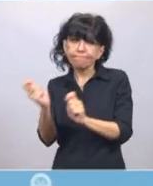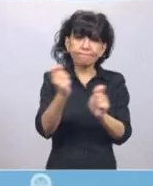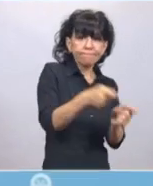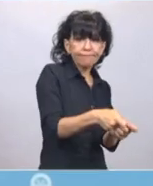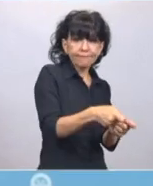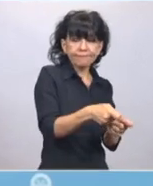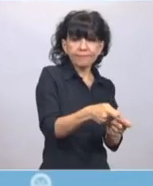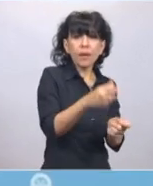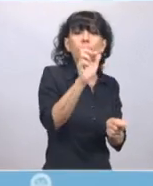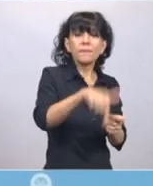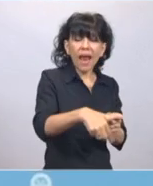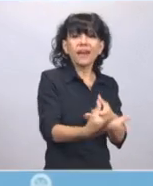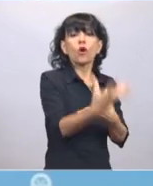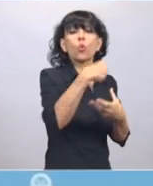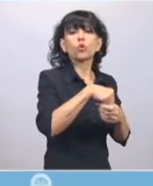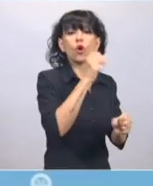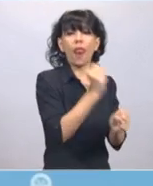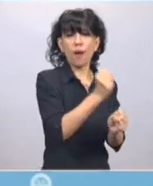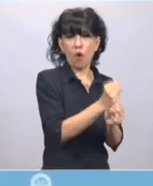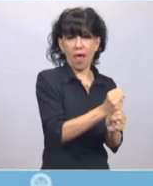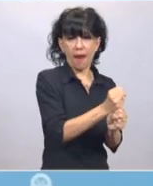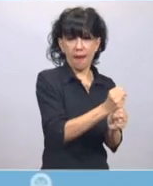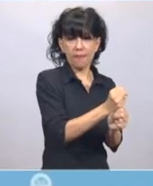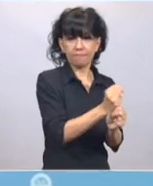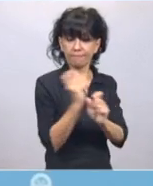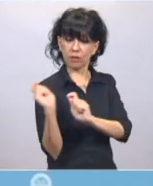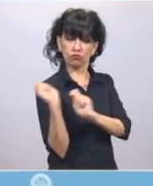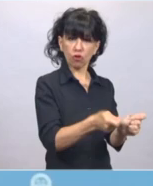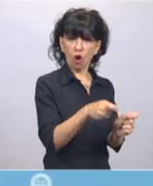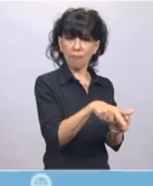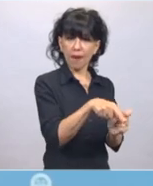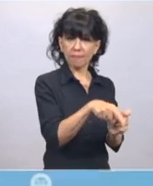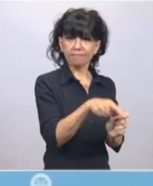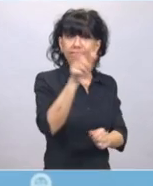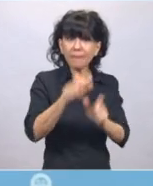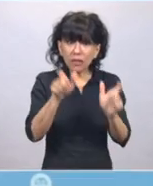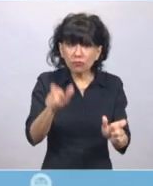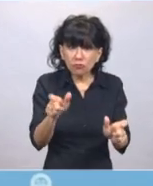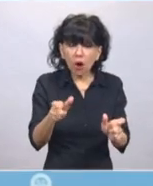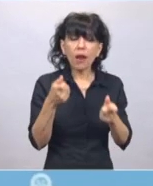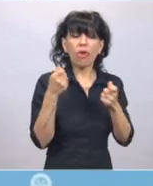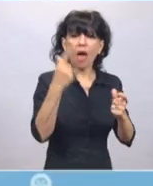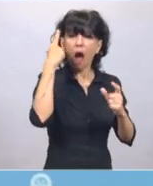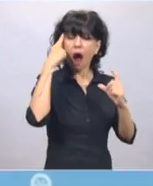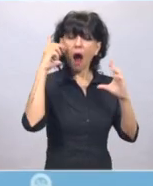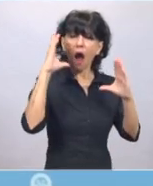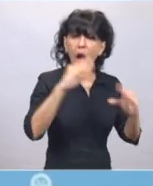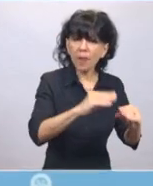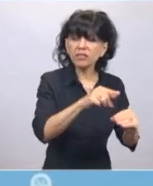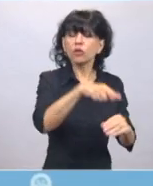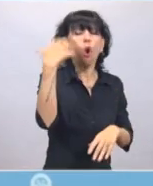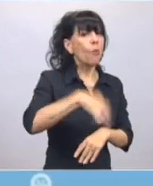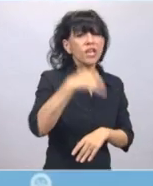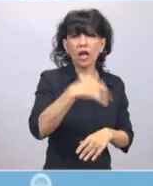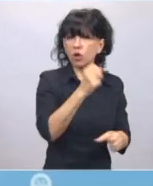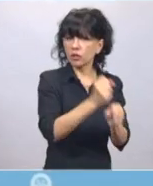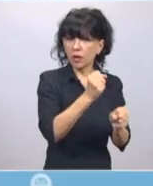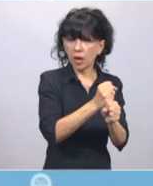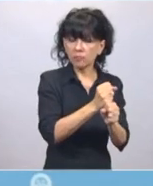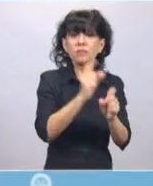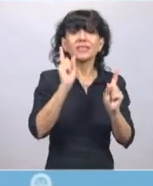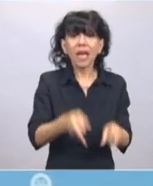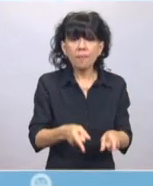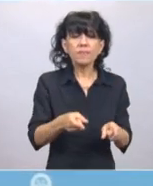inclusión laboral van a tener capacitación laboral obligatoria van a tener inscripción en las bolsas de